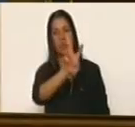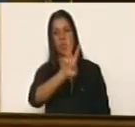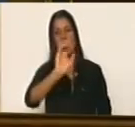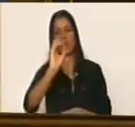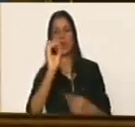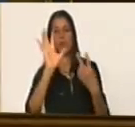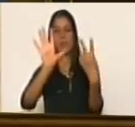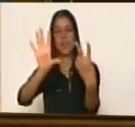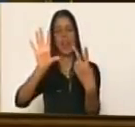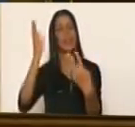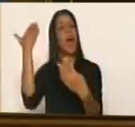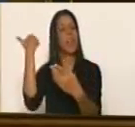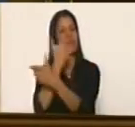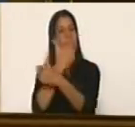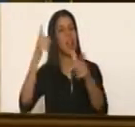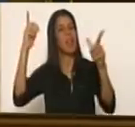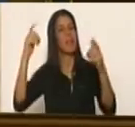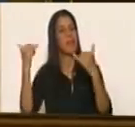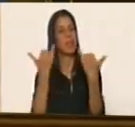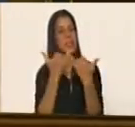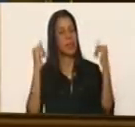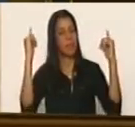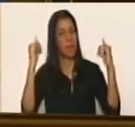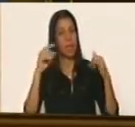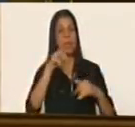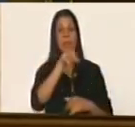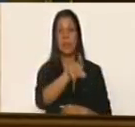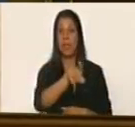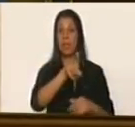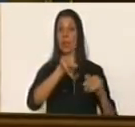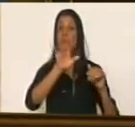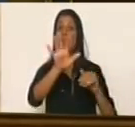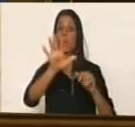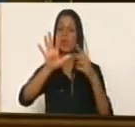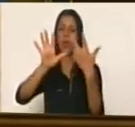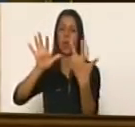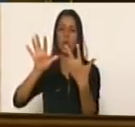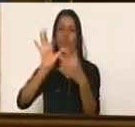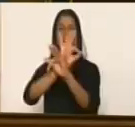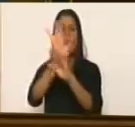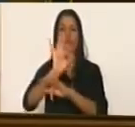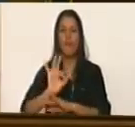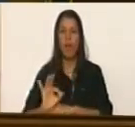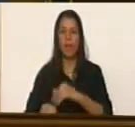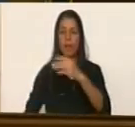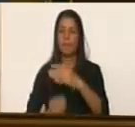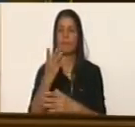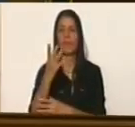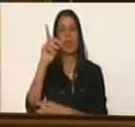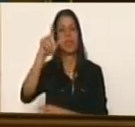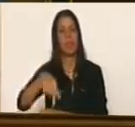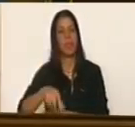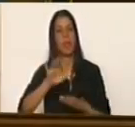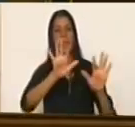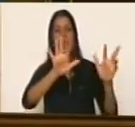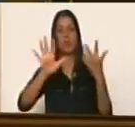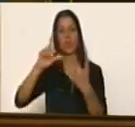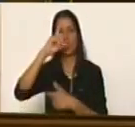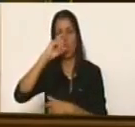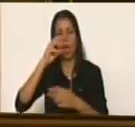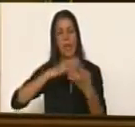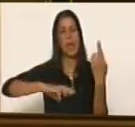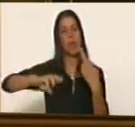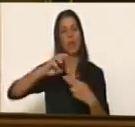de la Independencia, 158 de la Federación y 18 de la Revolución Bolivariana.